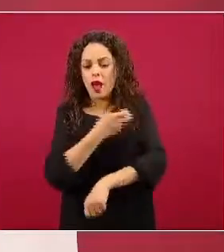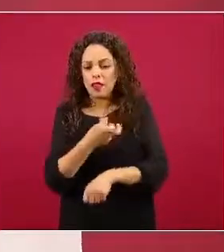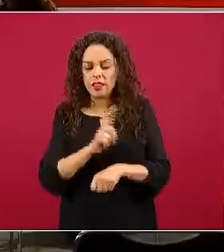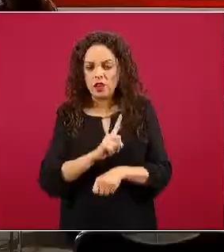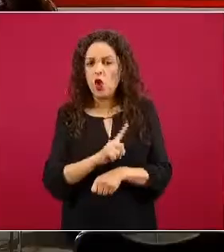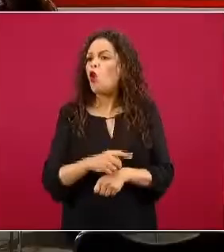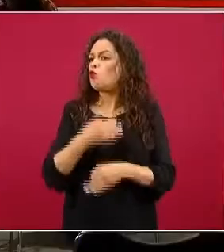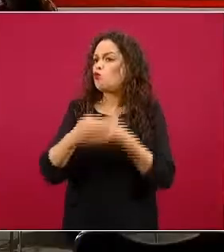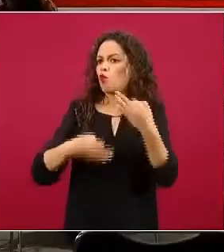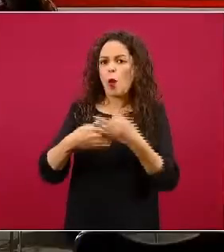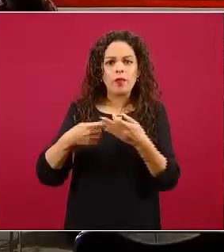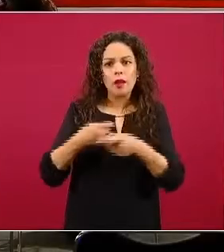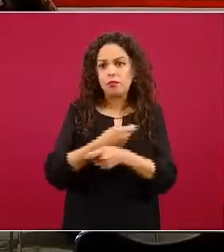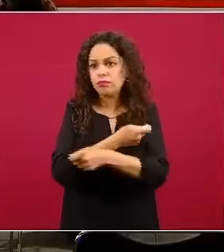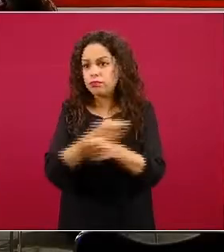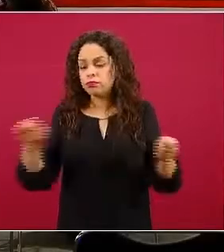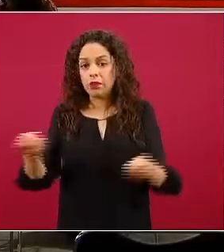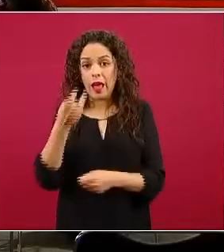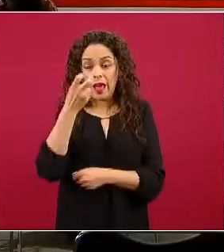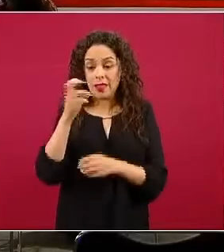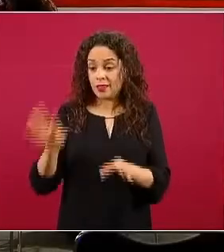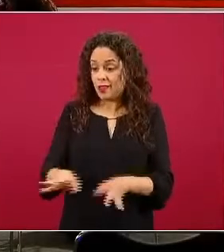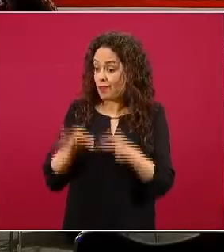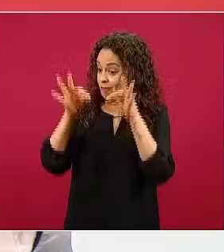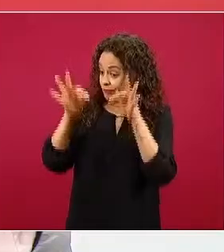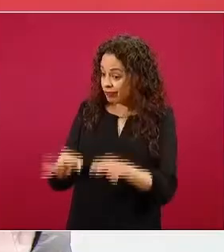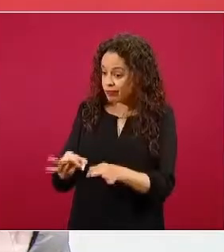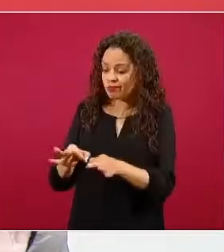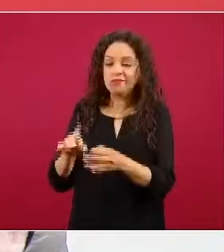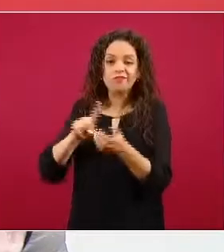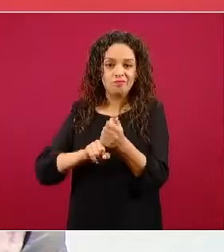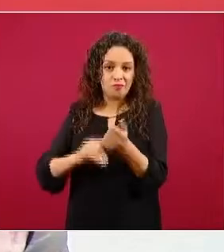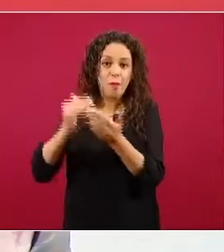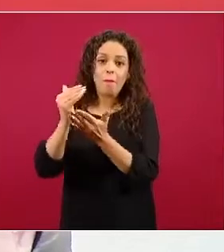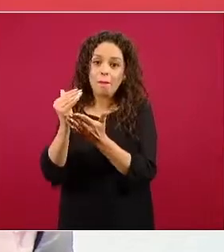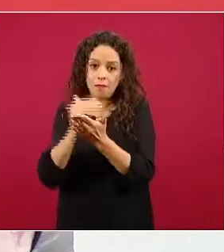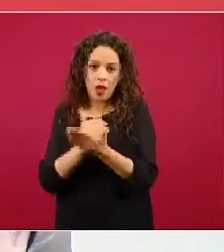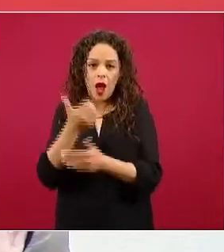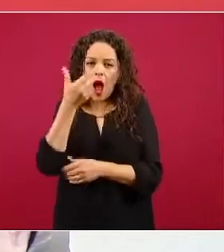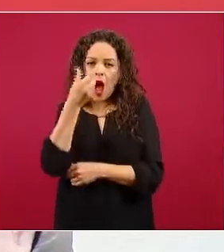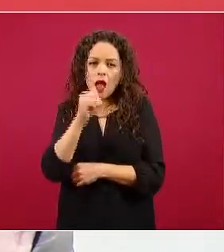efectividad disminuye regularmente.